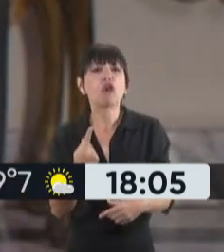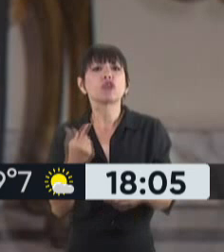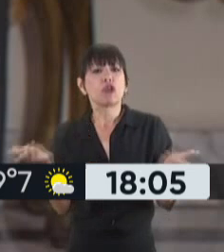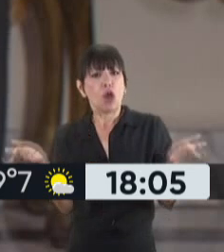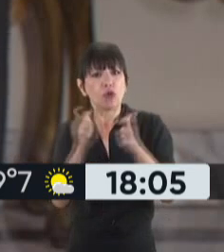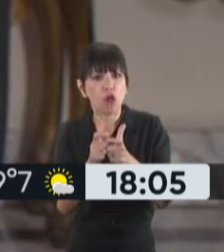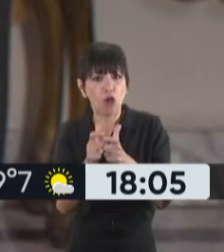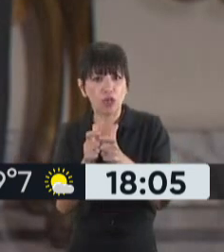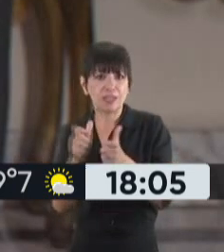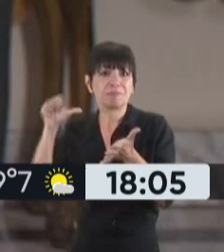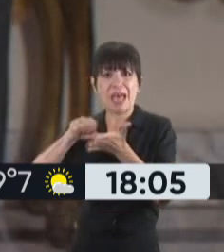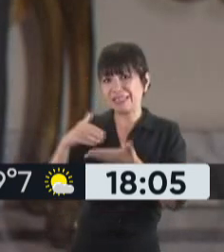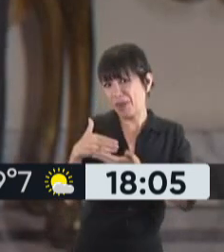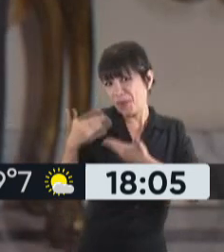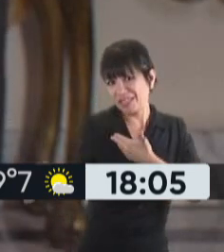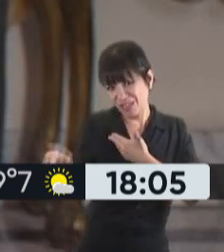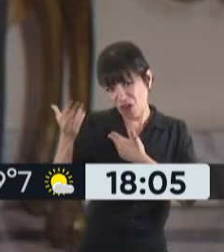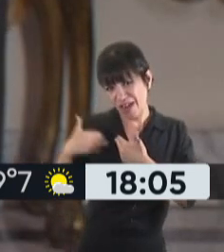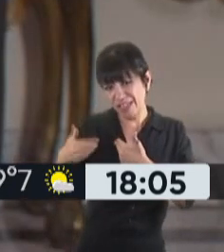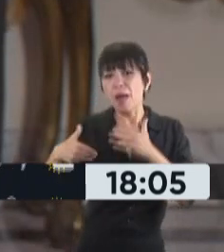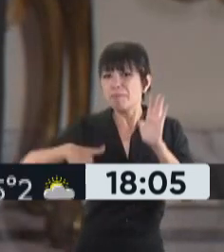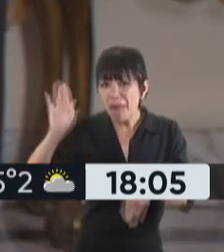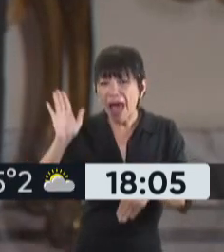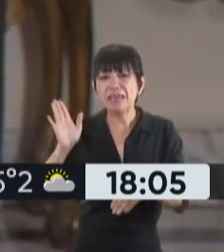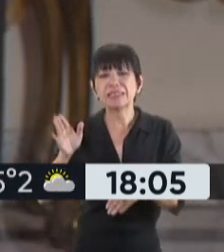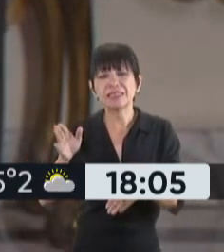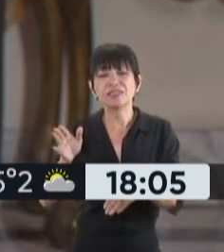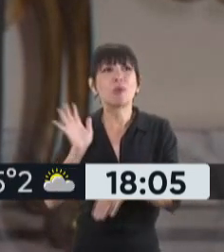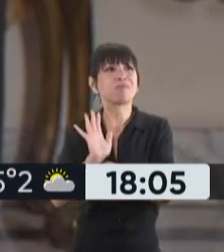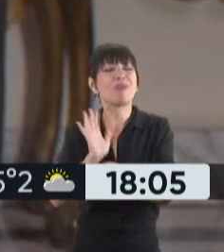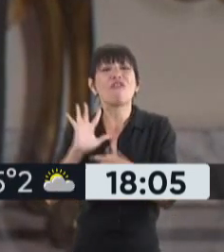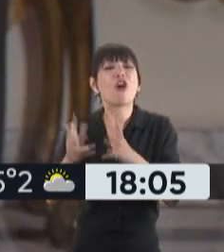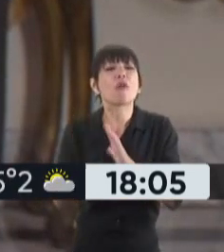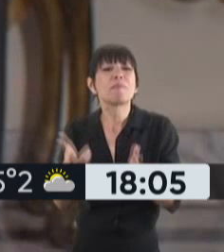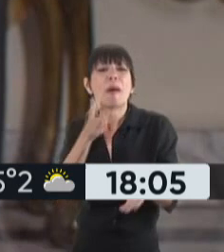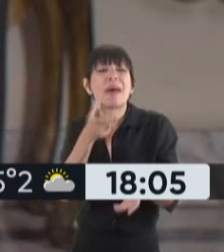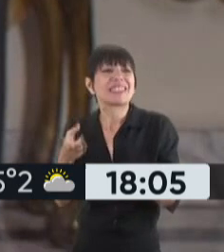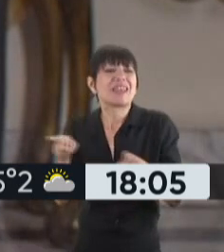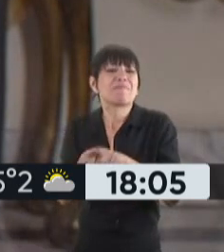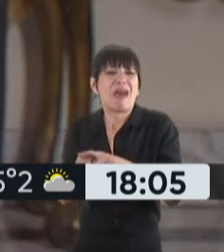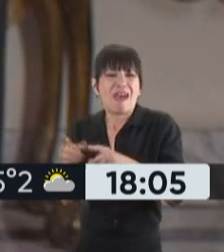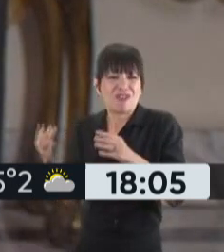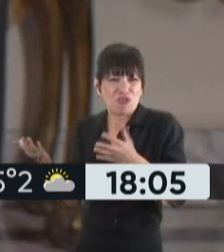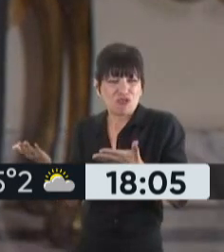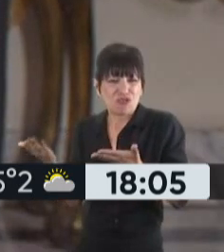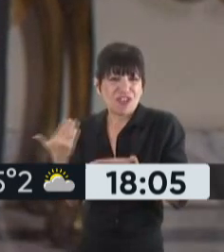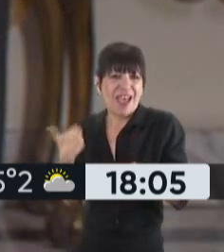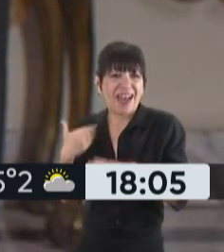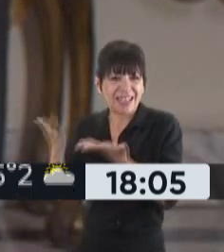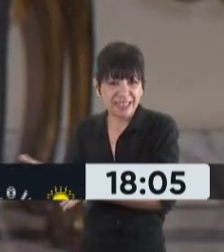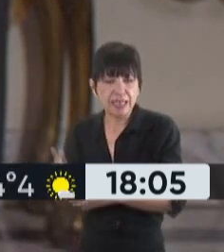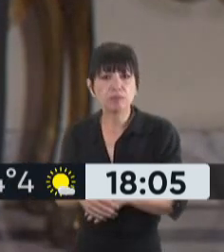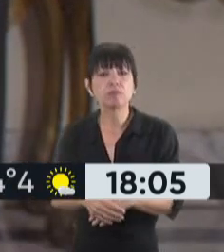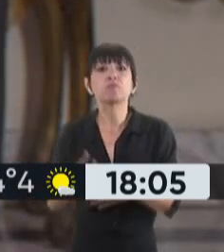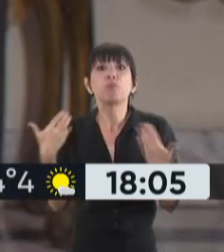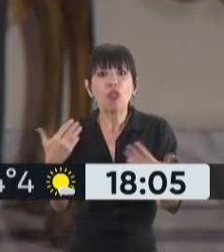vecinos y en particular la relación de tanta hermandad que tenemos con Argentina. el de concretar